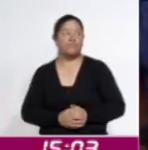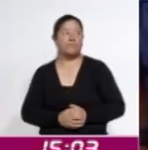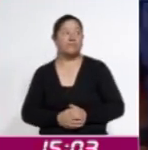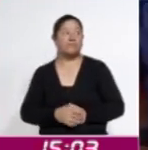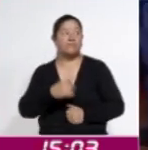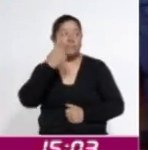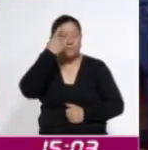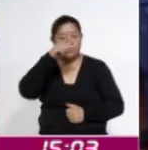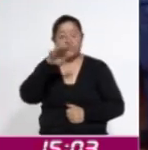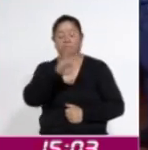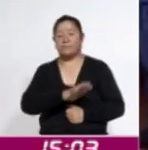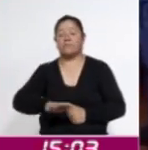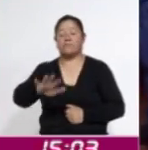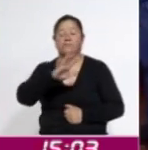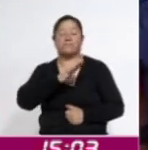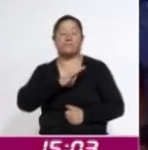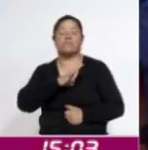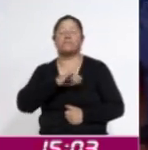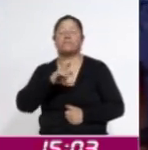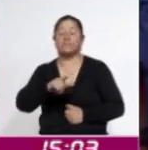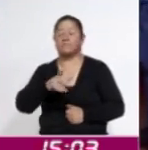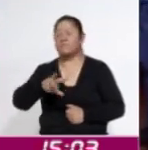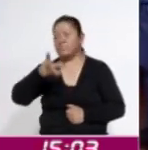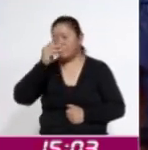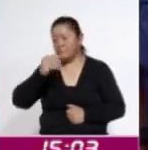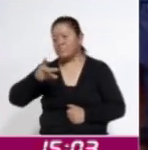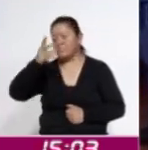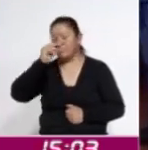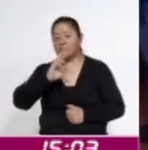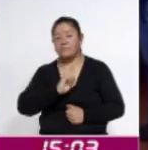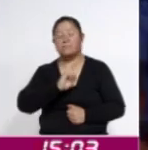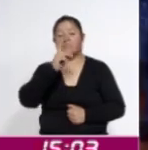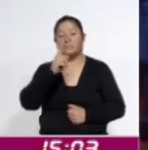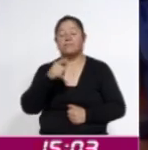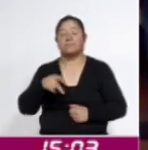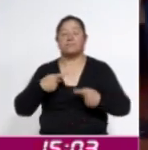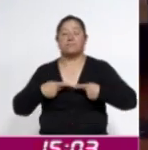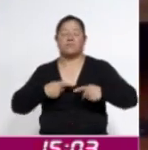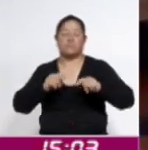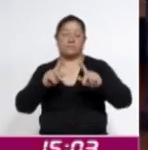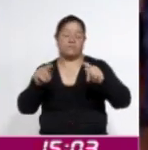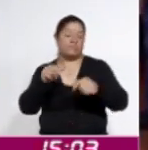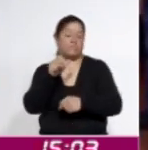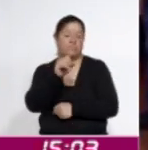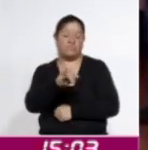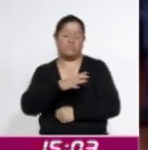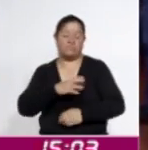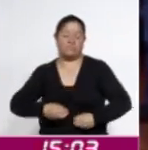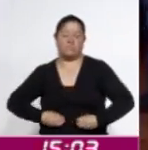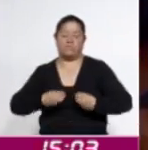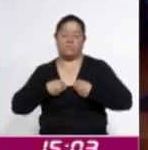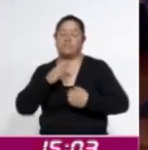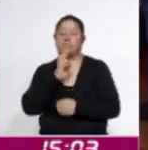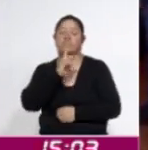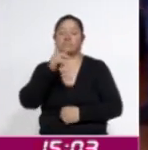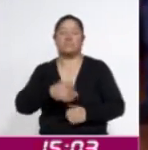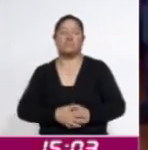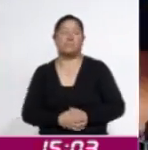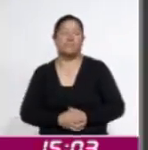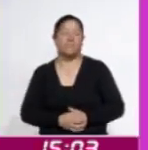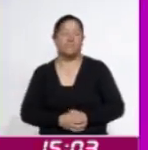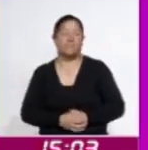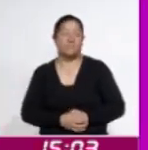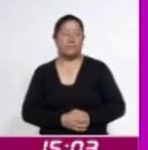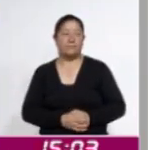mejores herramientas a los tlaxcaltecas y con ello pues mejorar su calidad de vida.